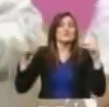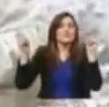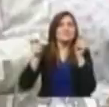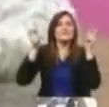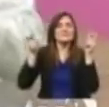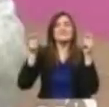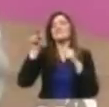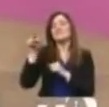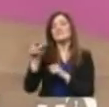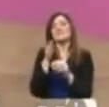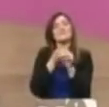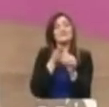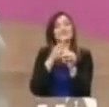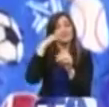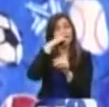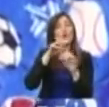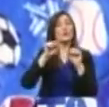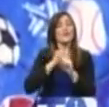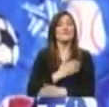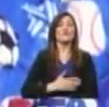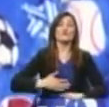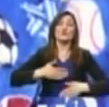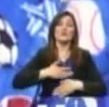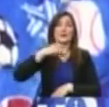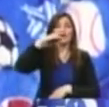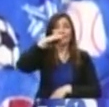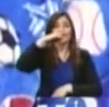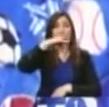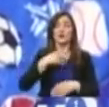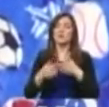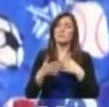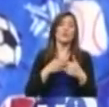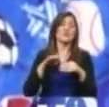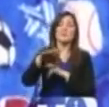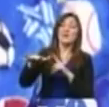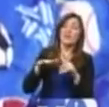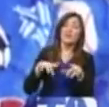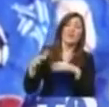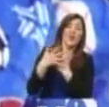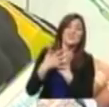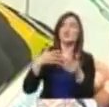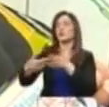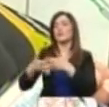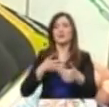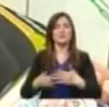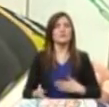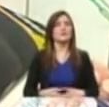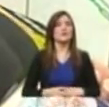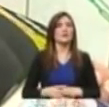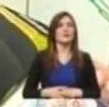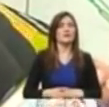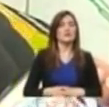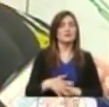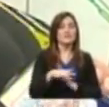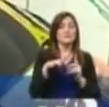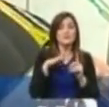una iniciativa que busca que los infantes puedan disfrutar de su niñez sin importar el entorno en el que se encuentran. Un ambiente muy